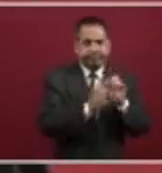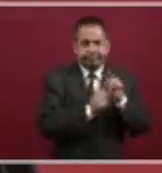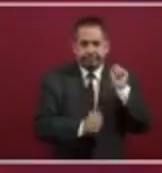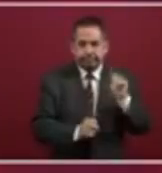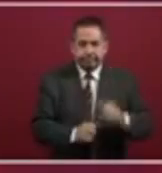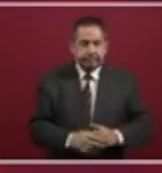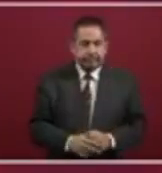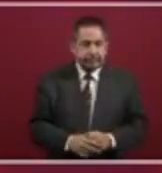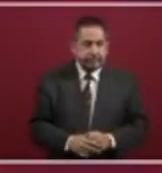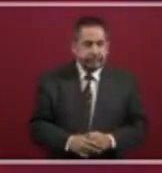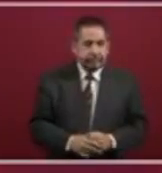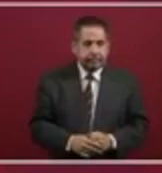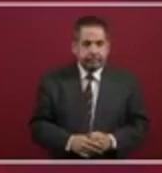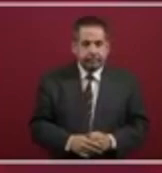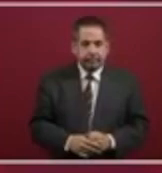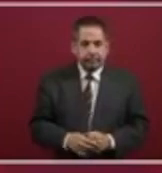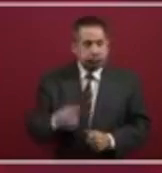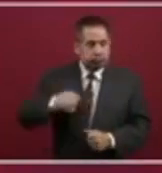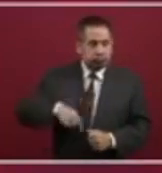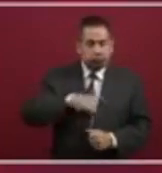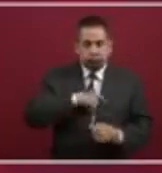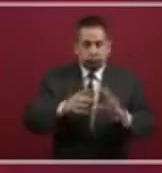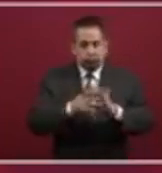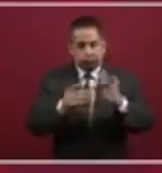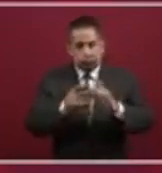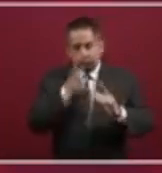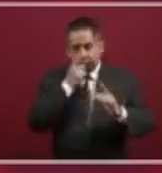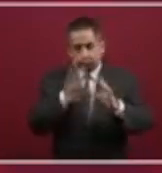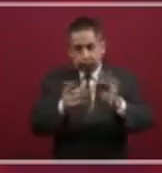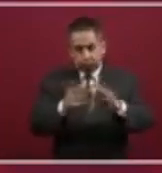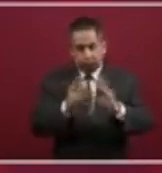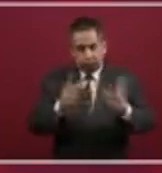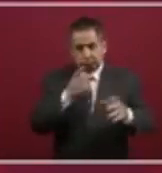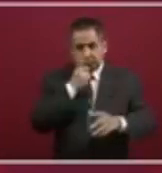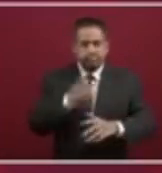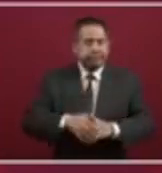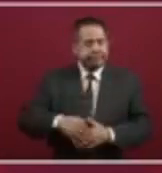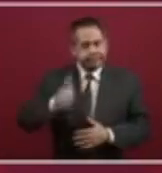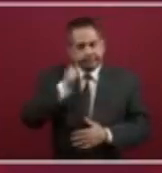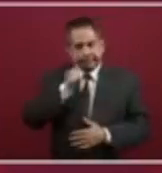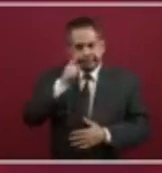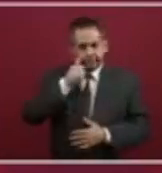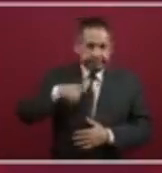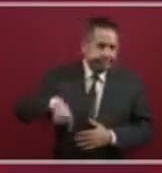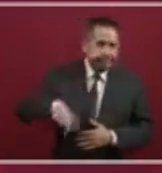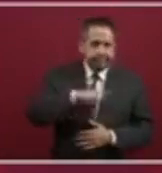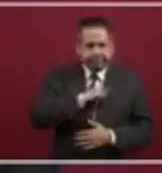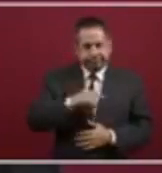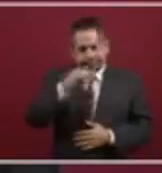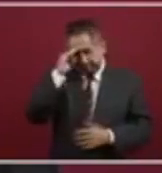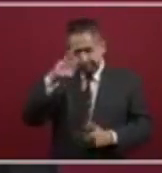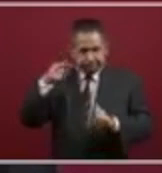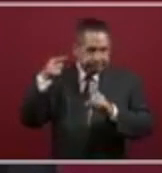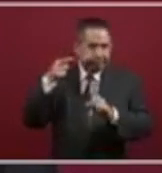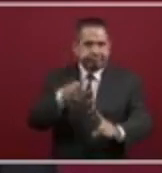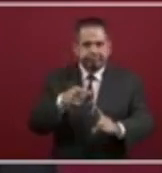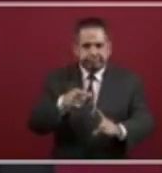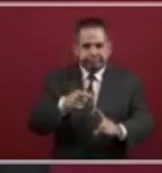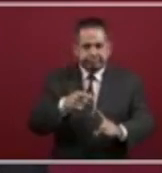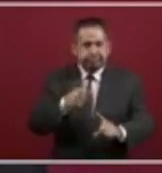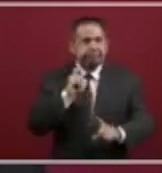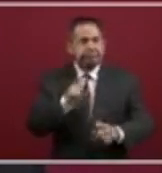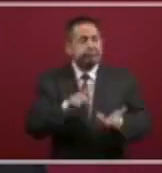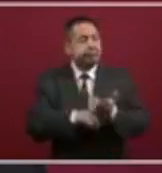Nosotros, como lo dije al principio, siempre vamos a